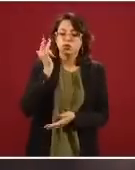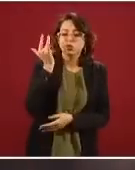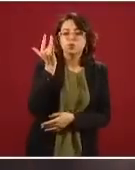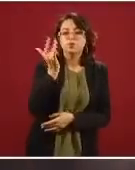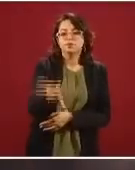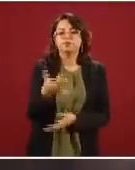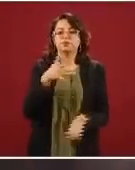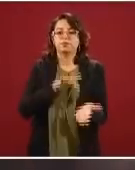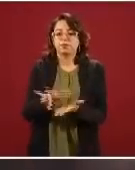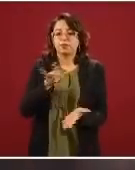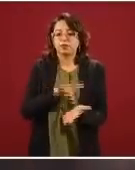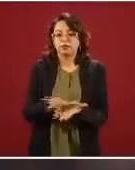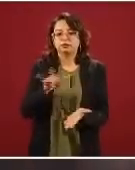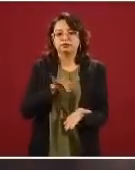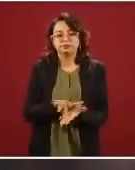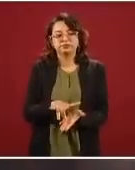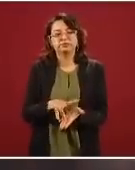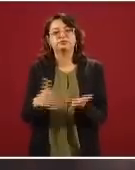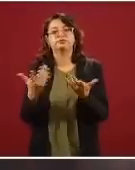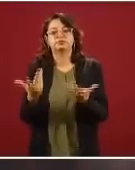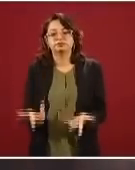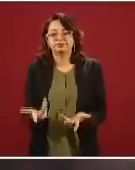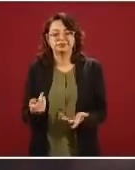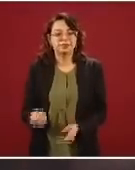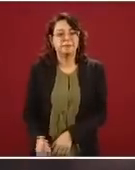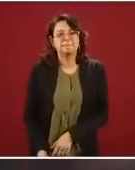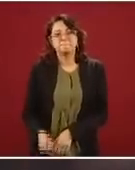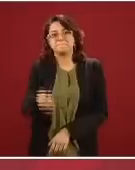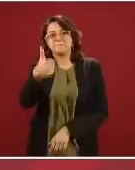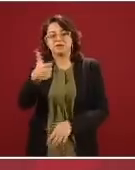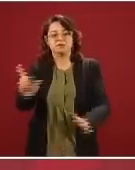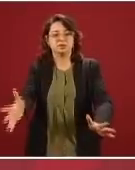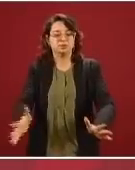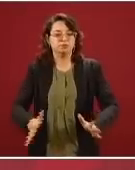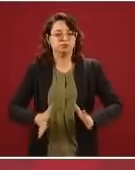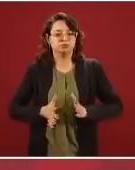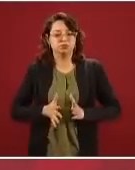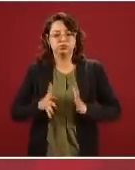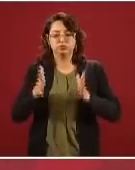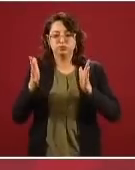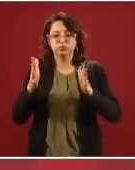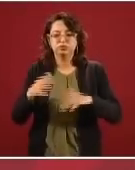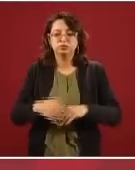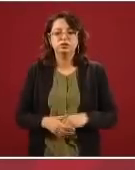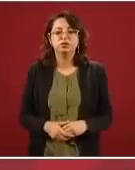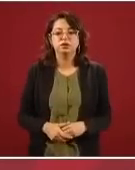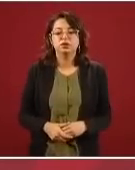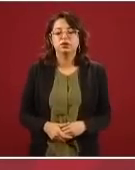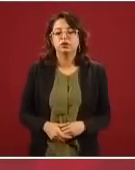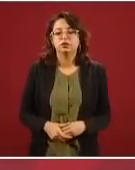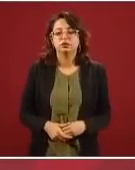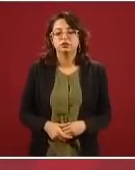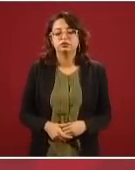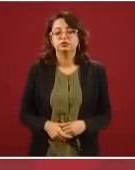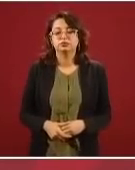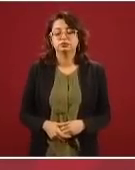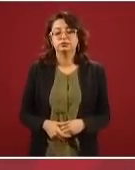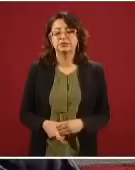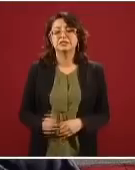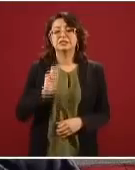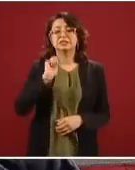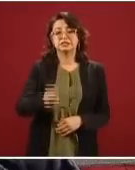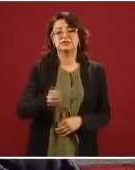ese gran apoyo, es que estamos teniendo un acto inédito en la historia del país. Y este hecho